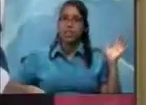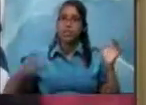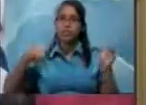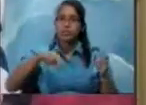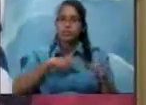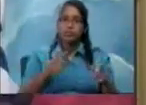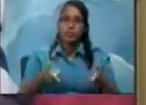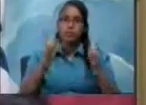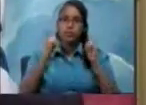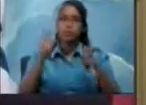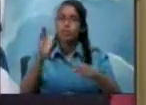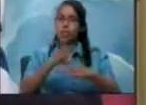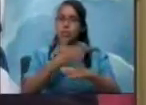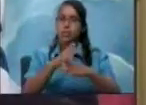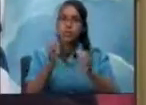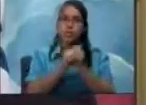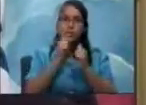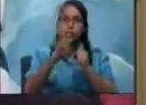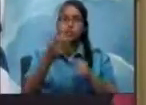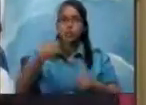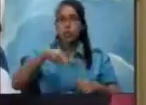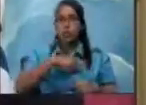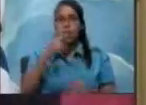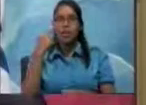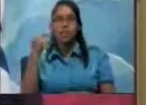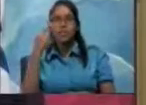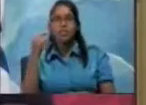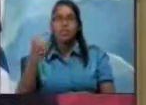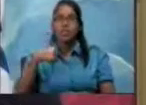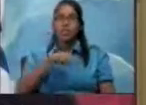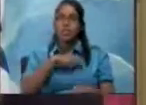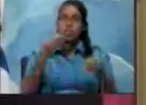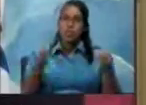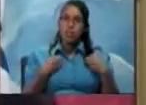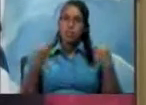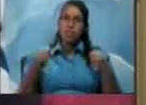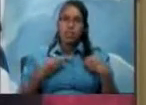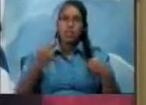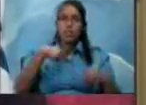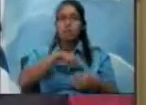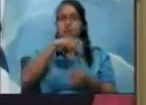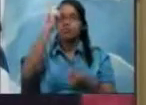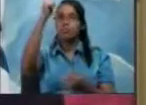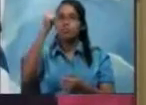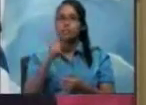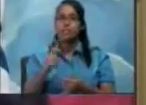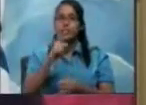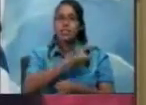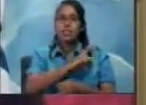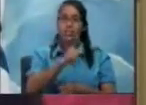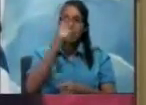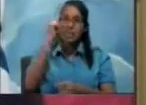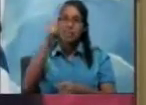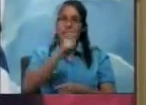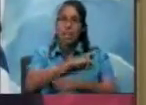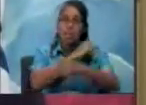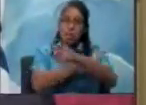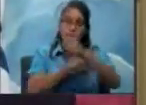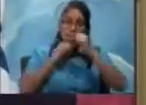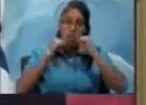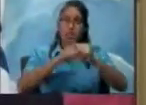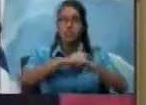compartir contigo nuestras experiencias nuestras vivencias nuestros testimonios de testificar del poder de